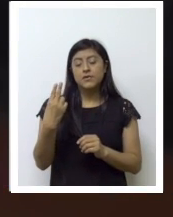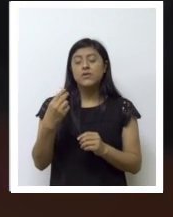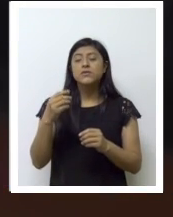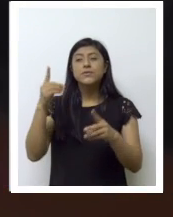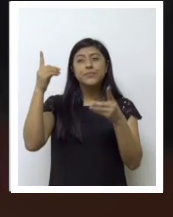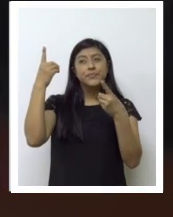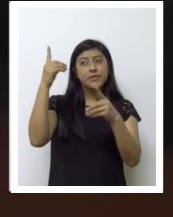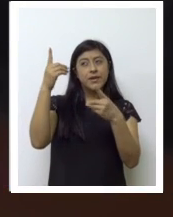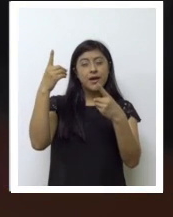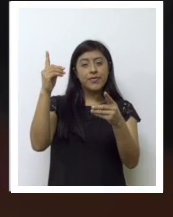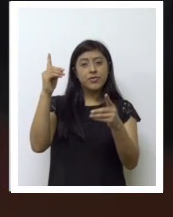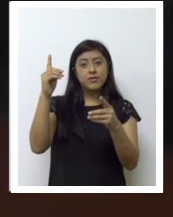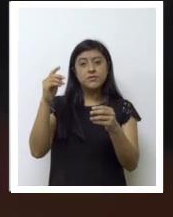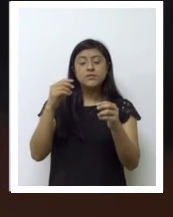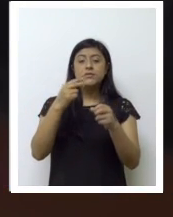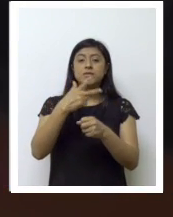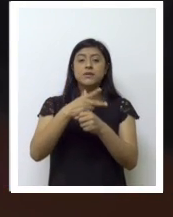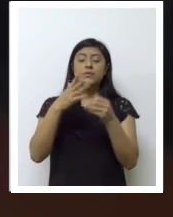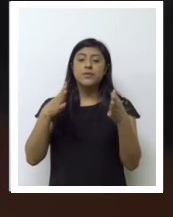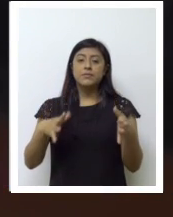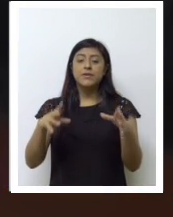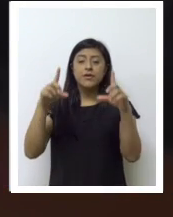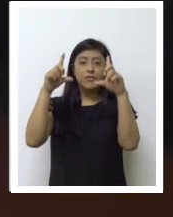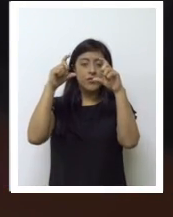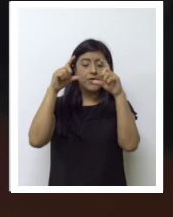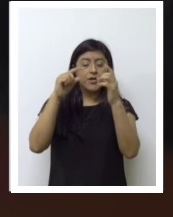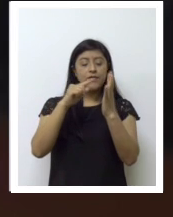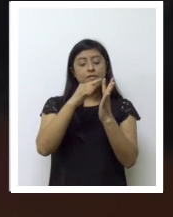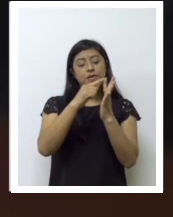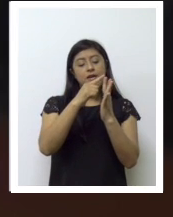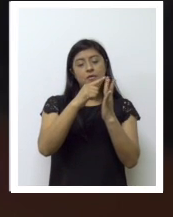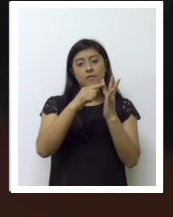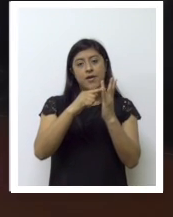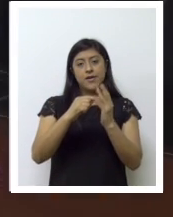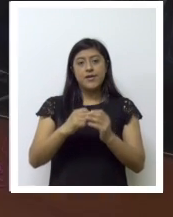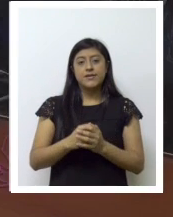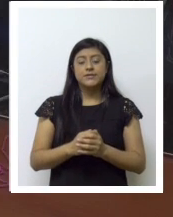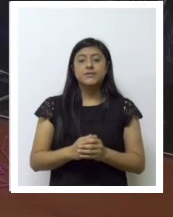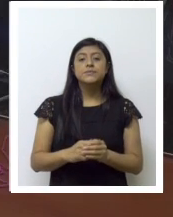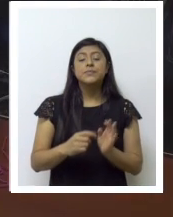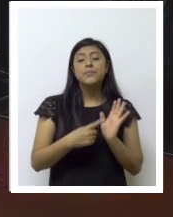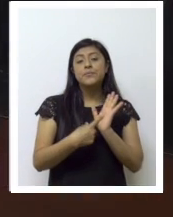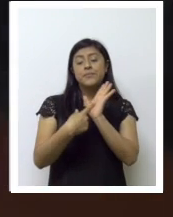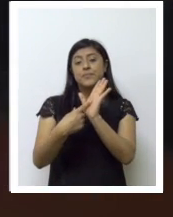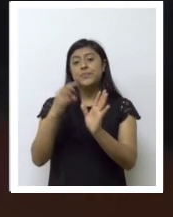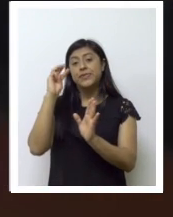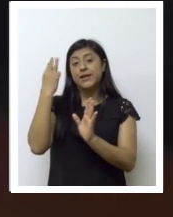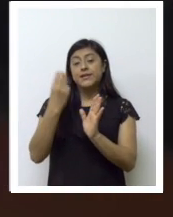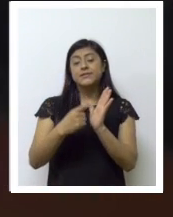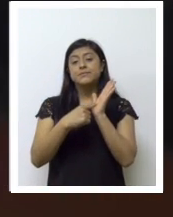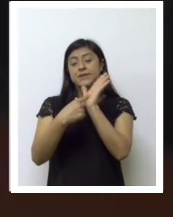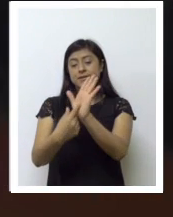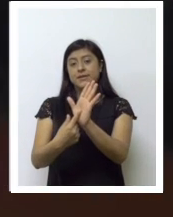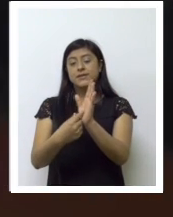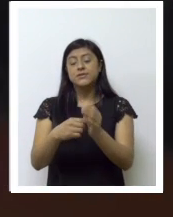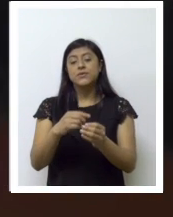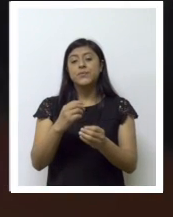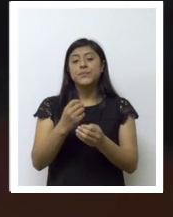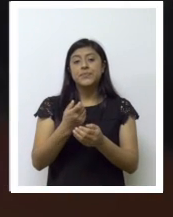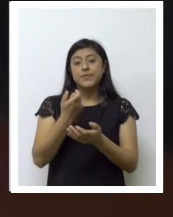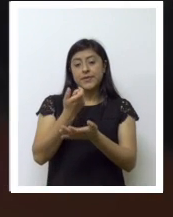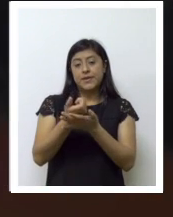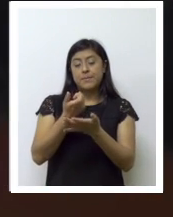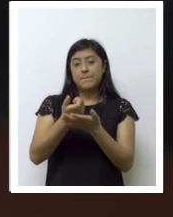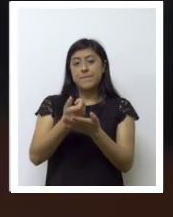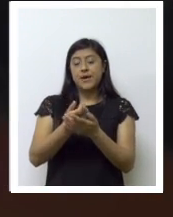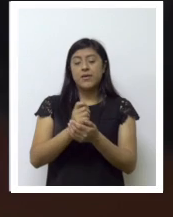el cual consiste en la toma de datos, fotografía, huellas y firma. 3. Presentación de boleta de pago